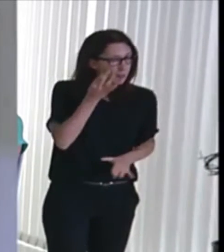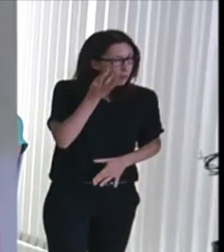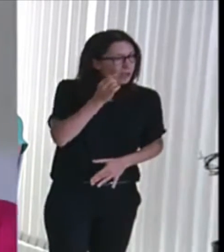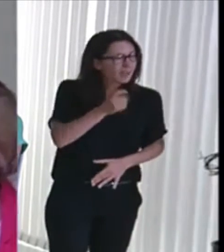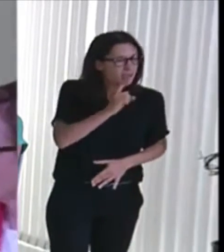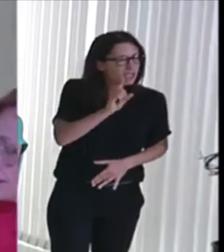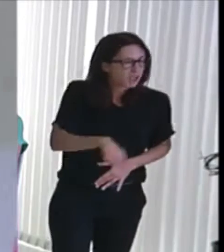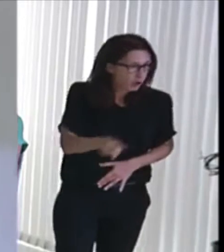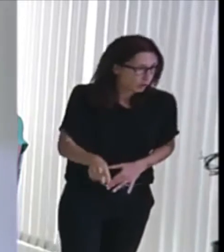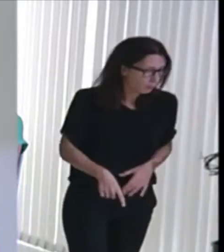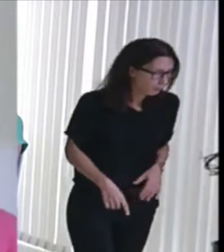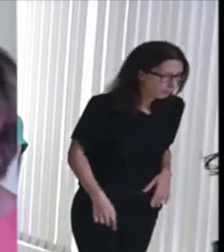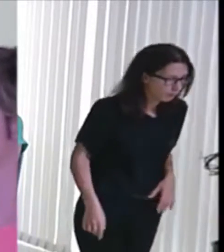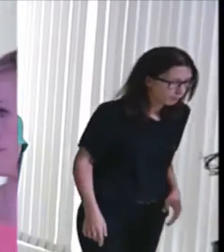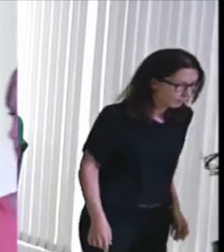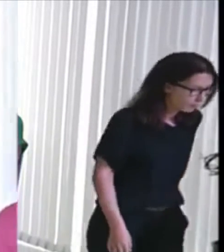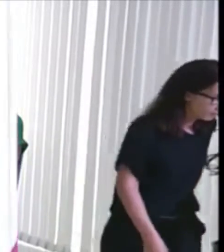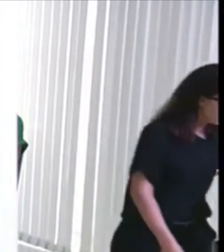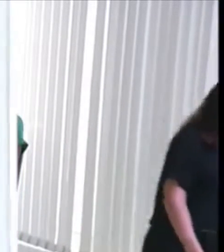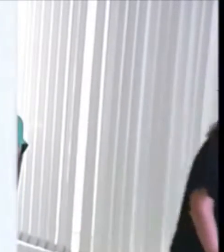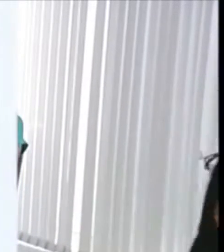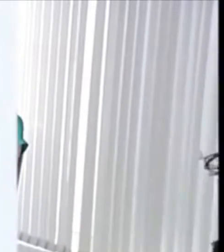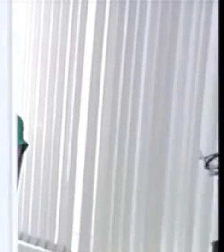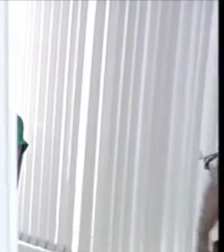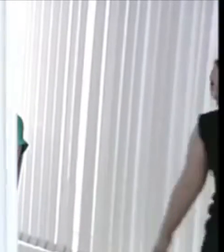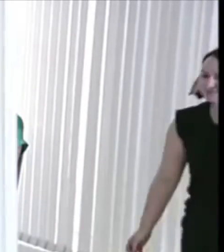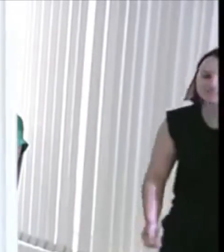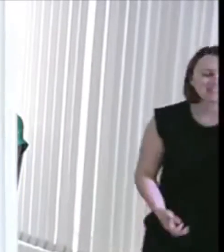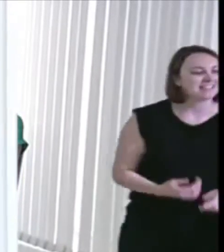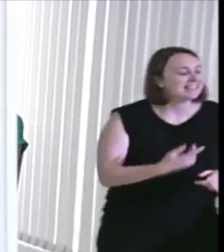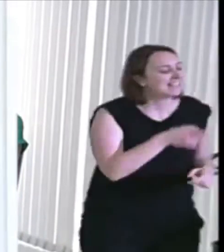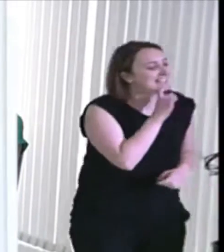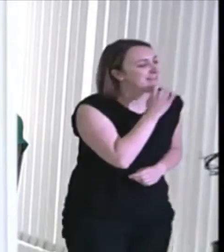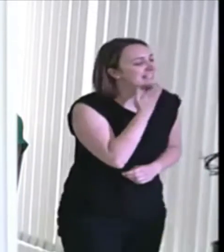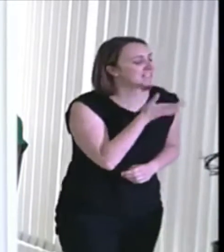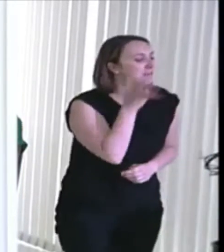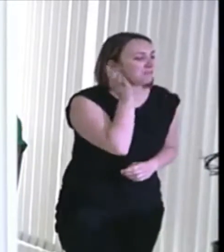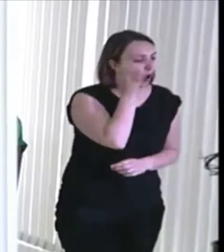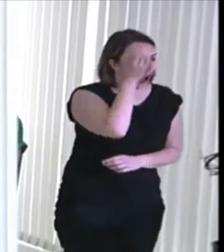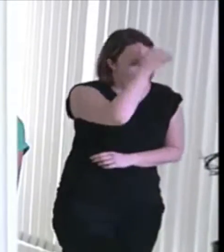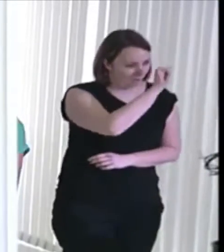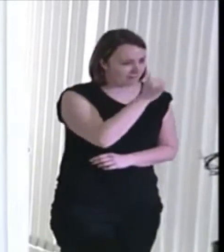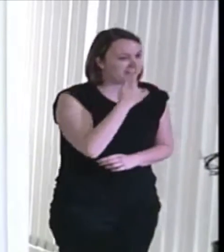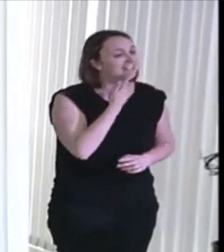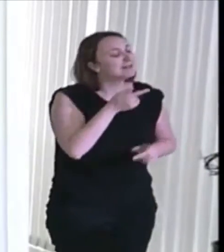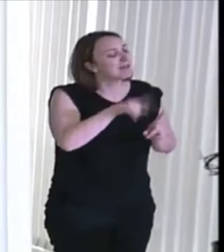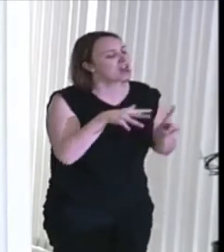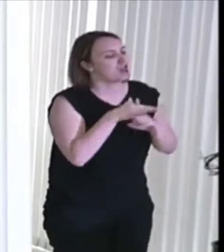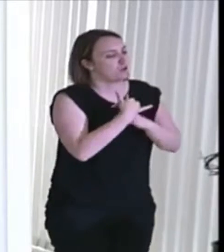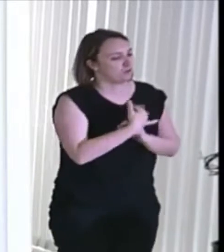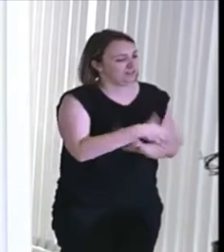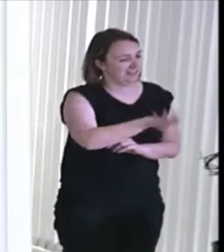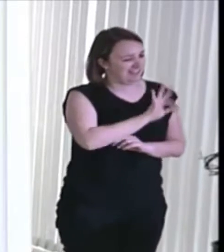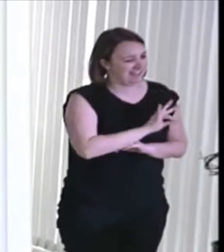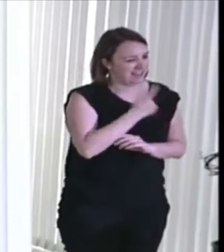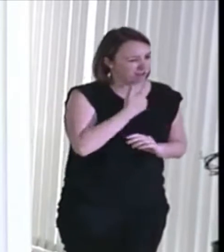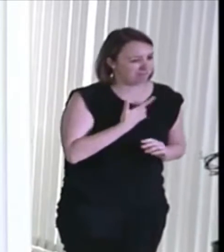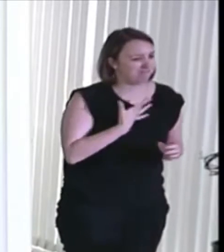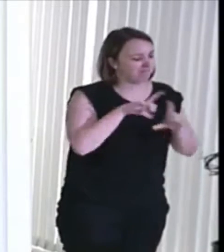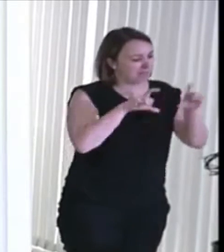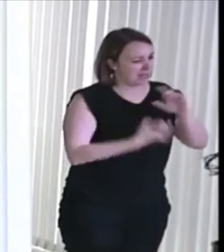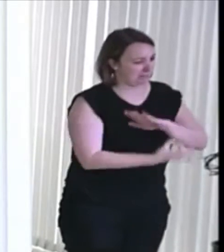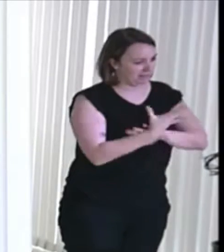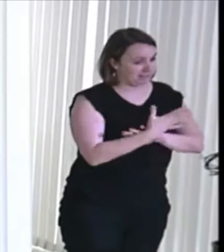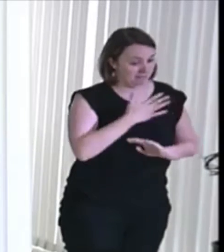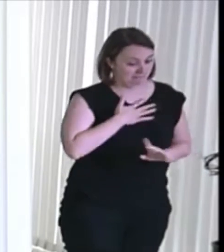creo que es difícil seas hombre o seas mujer y a veces las circunstancias son las que te llevan a decidir emprender, ¿no? En mi caso,